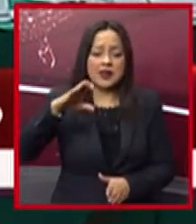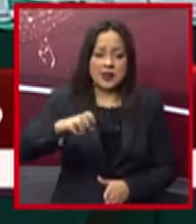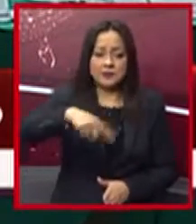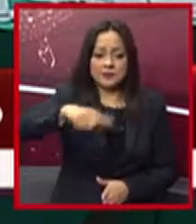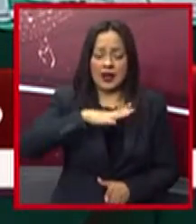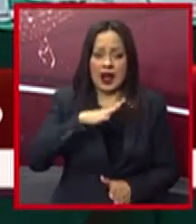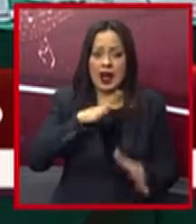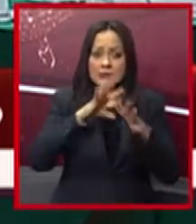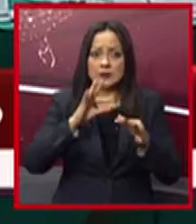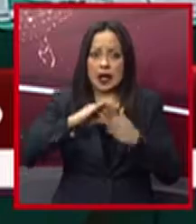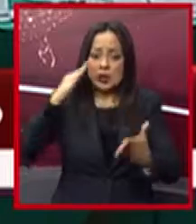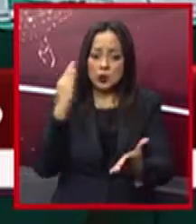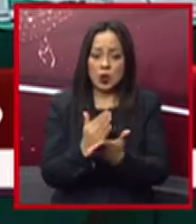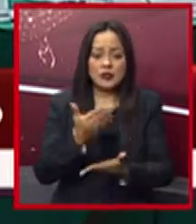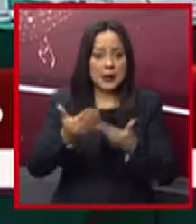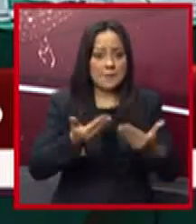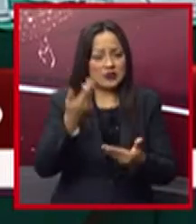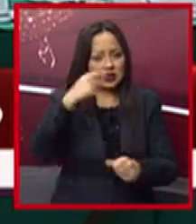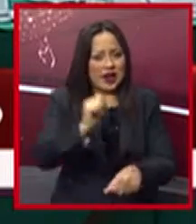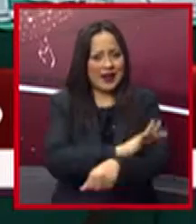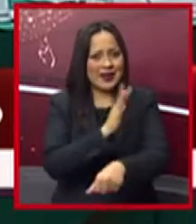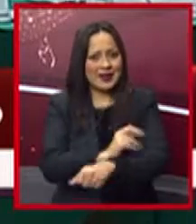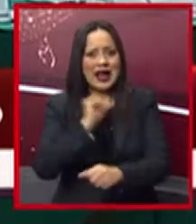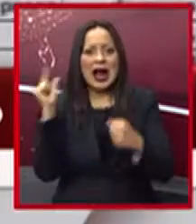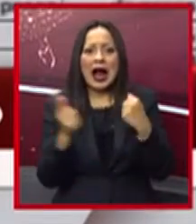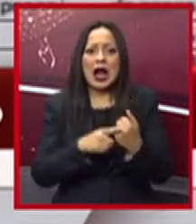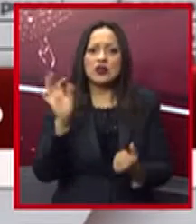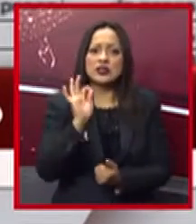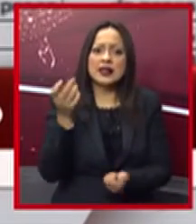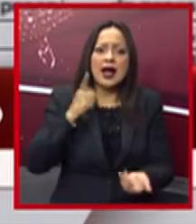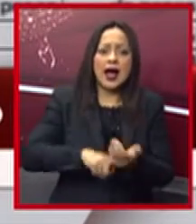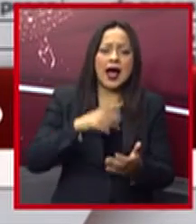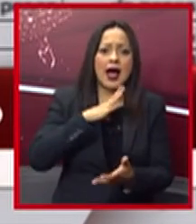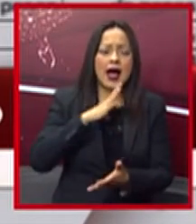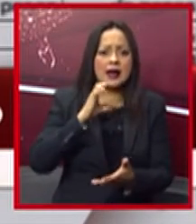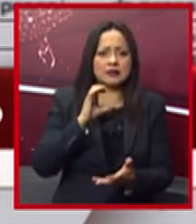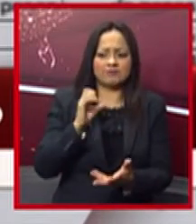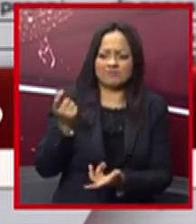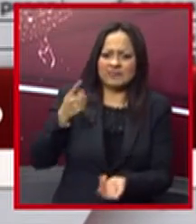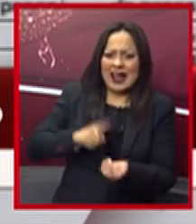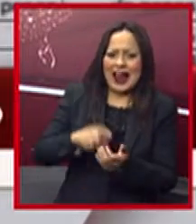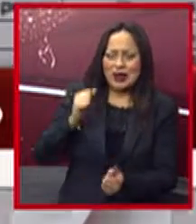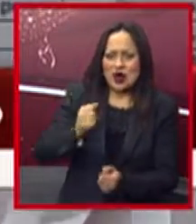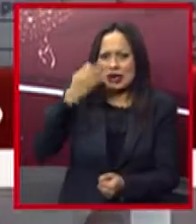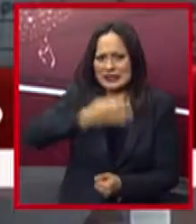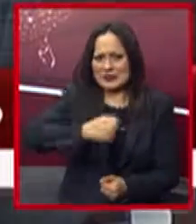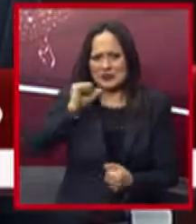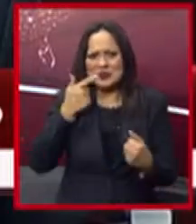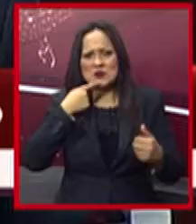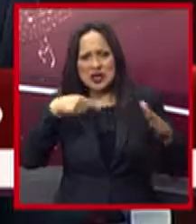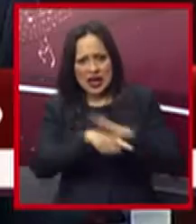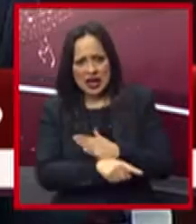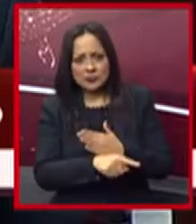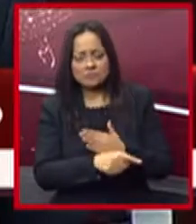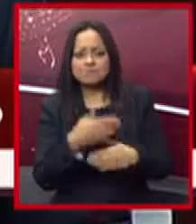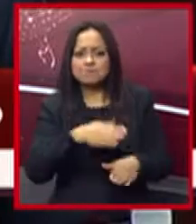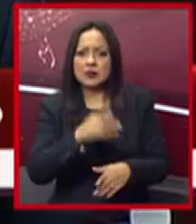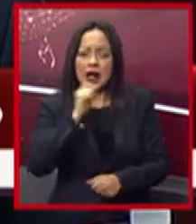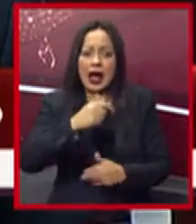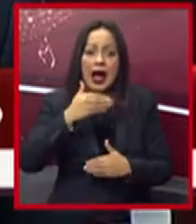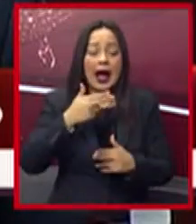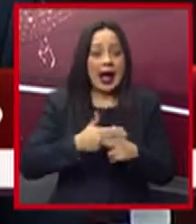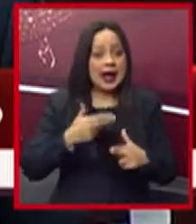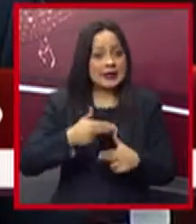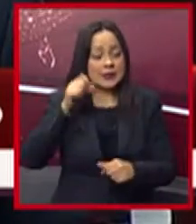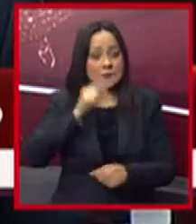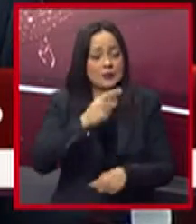a no suspender el servicio eléctrico en aquellos casos en los que haya inconformidad o queja presentada hasta que no se solucione